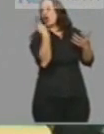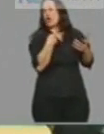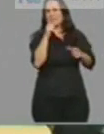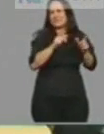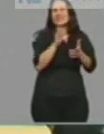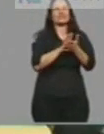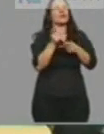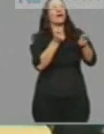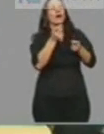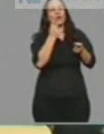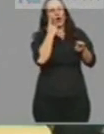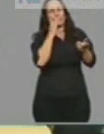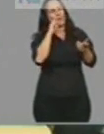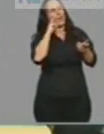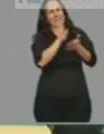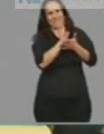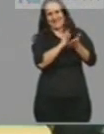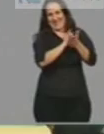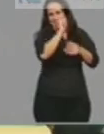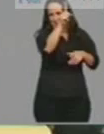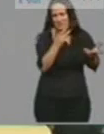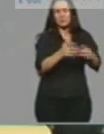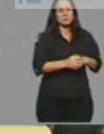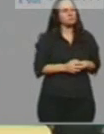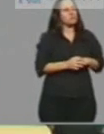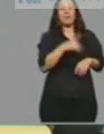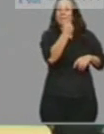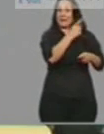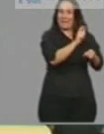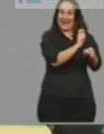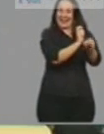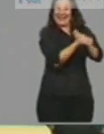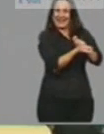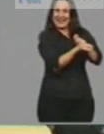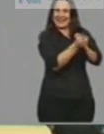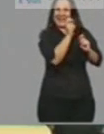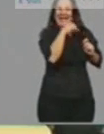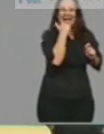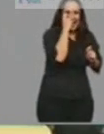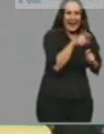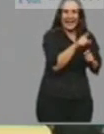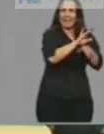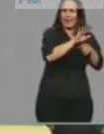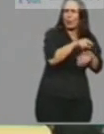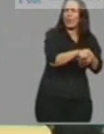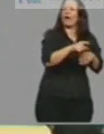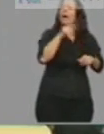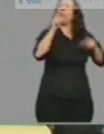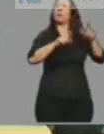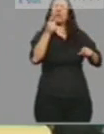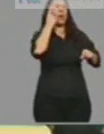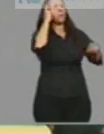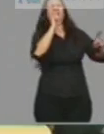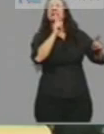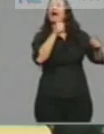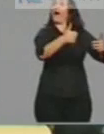financiera como Boni. Finalmente, ese primer canje en el que muy pocos confiaban y en el que muy pocos apostaban, pero que Néstor